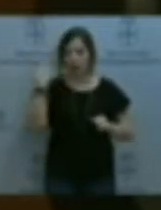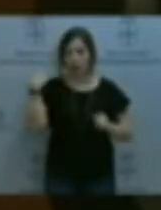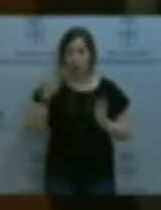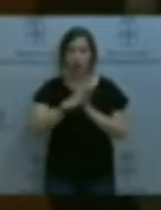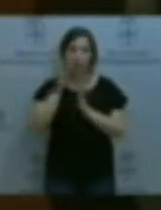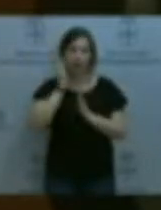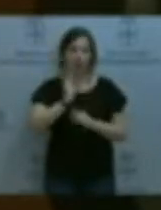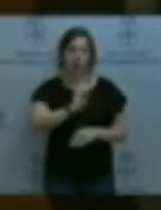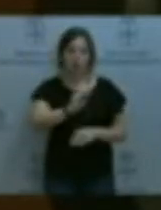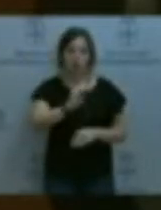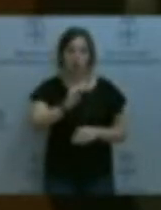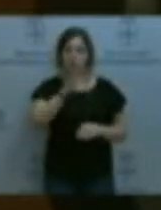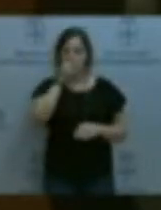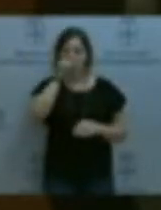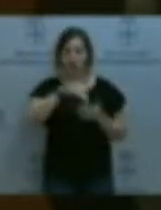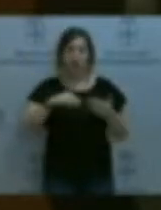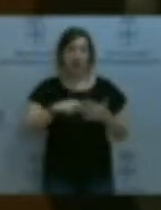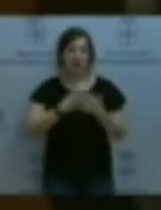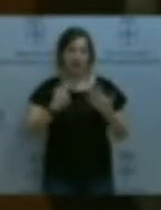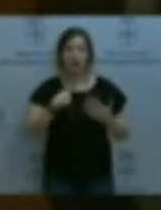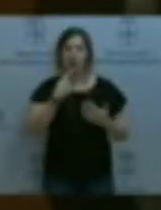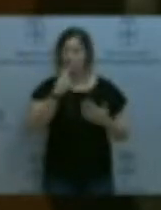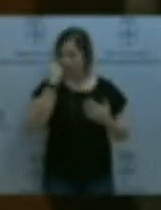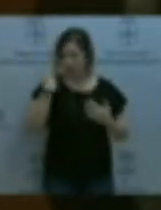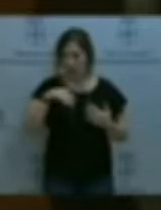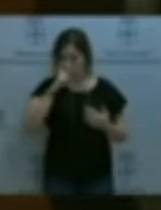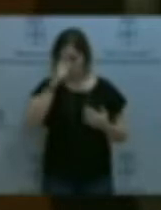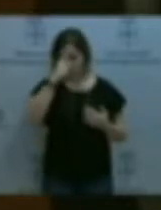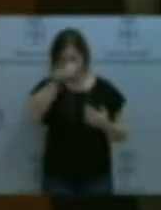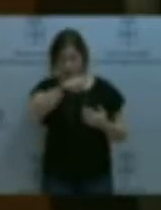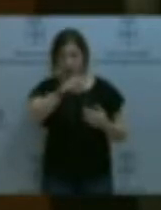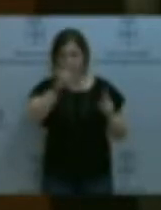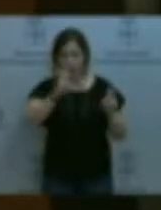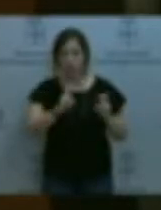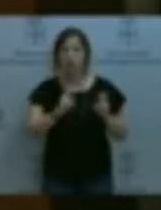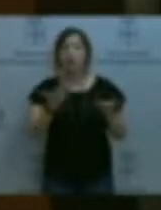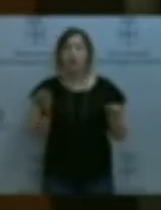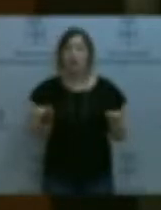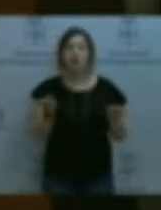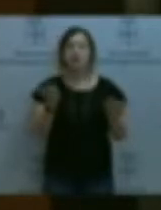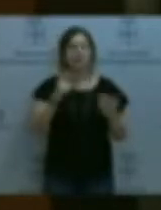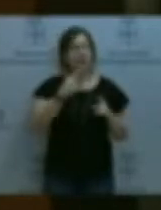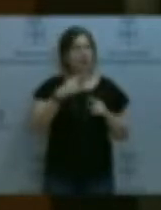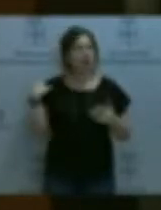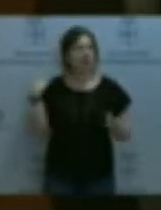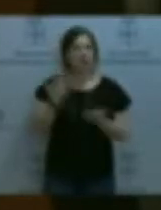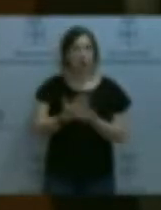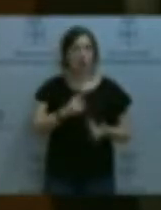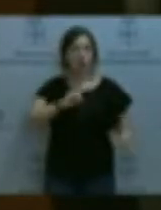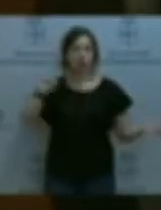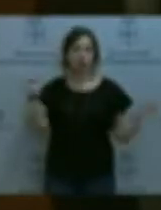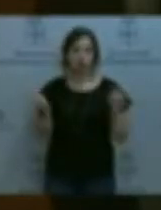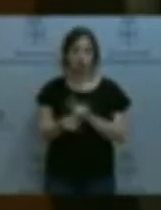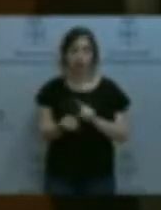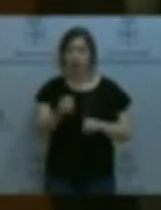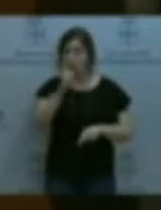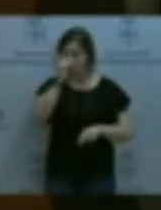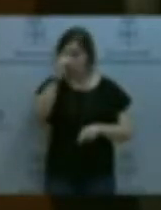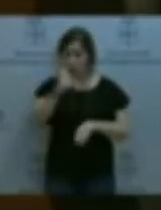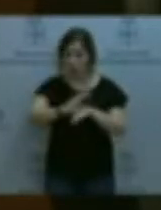este mismo asunto desde entonces hasta hoy las cosas cambiaron mucho se acuerda señor consejero cuando eran los representantes socialistas los que